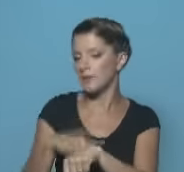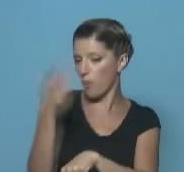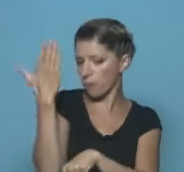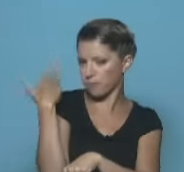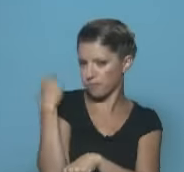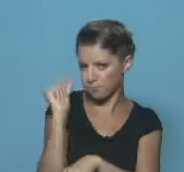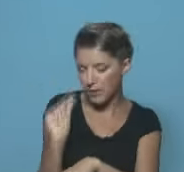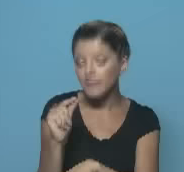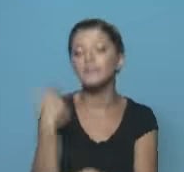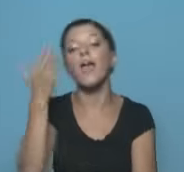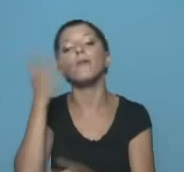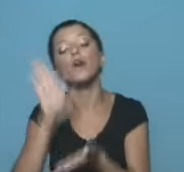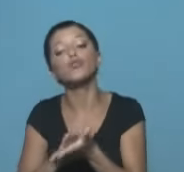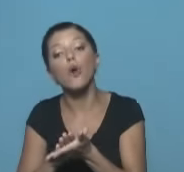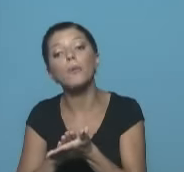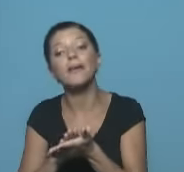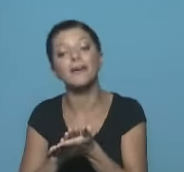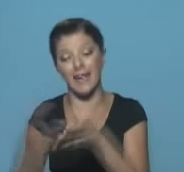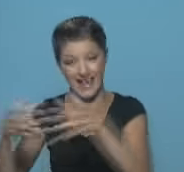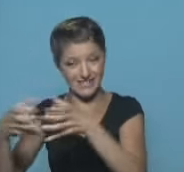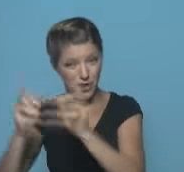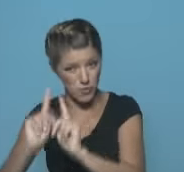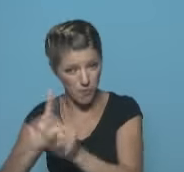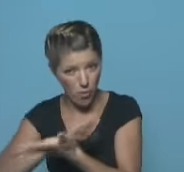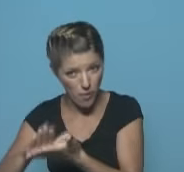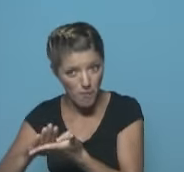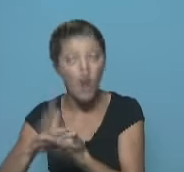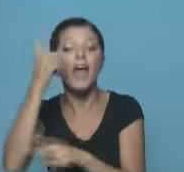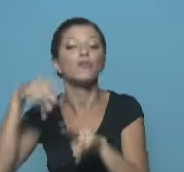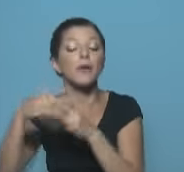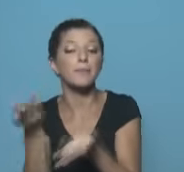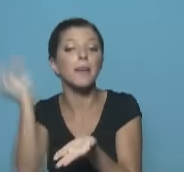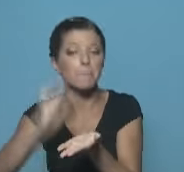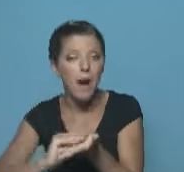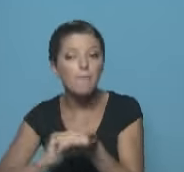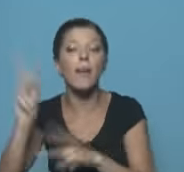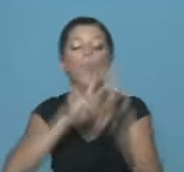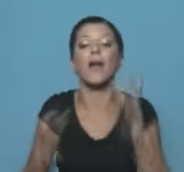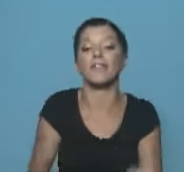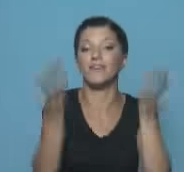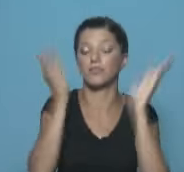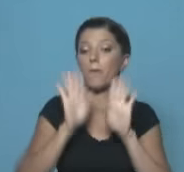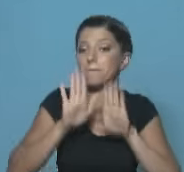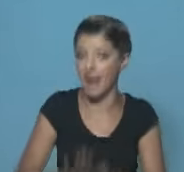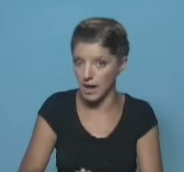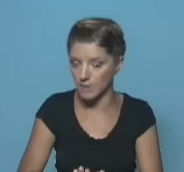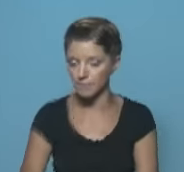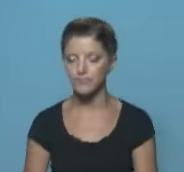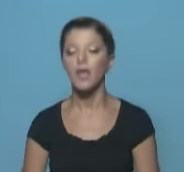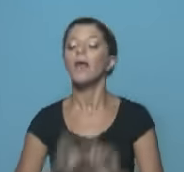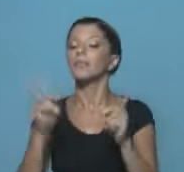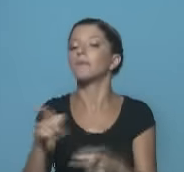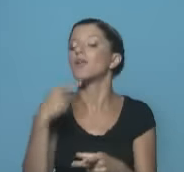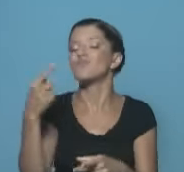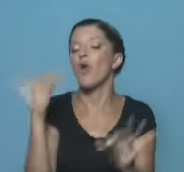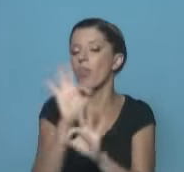la defensa de la competencia va a ser un nuevo instrumento que se va a utilizar especialmente en el combate de la inflación. Sin embargo, evitó mencionar la crisis en el INDEC a